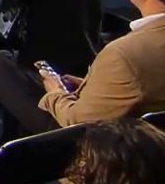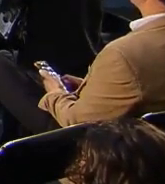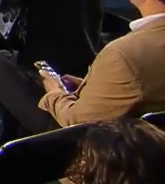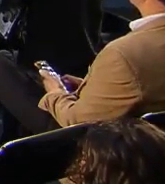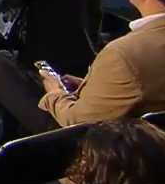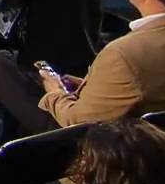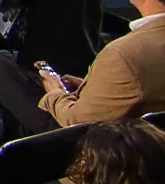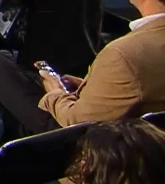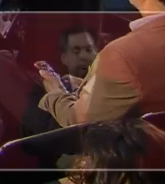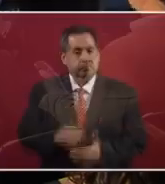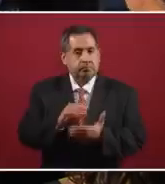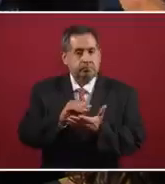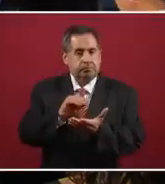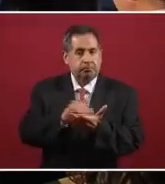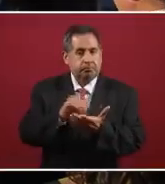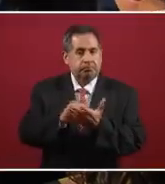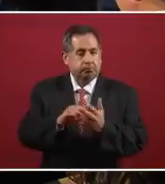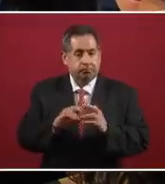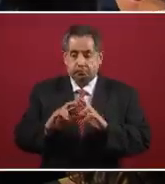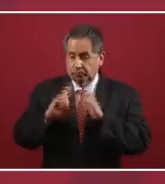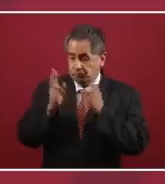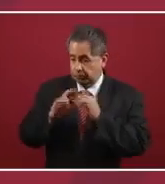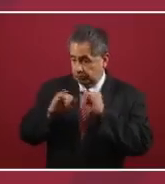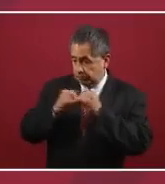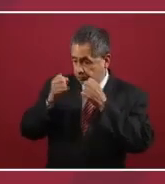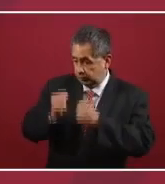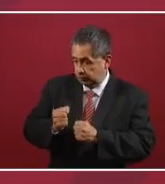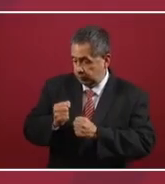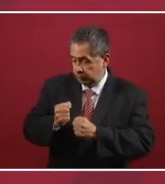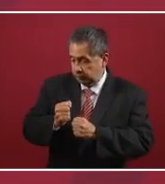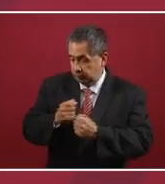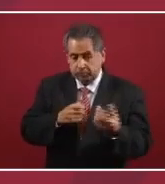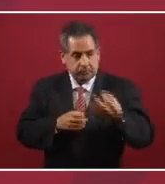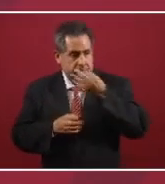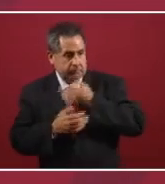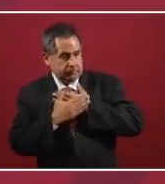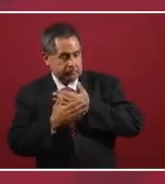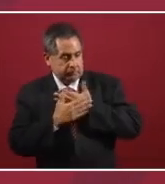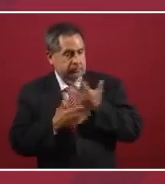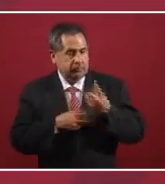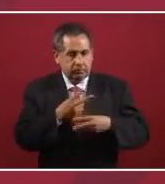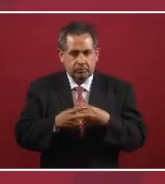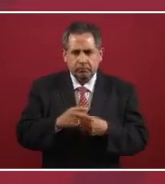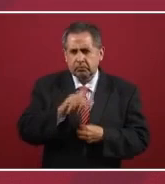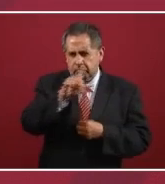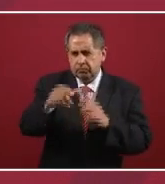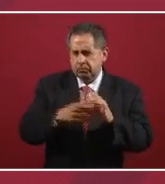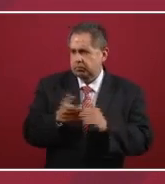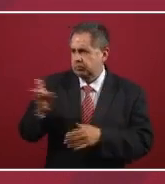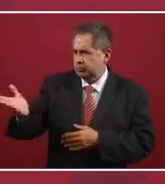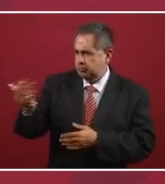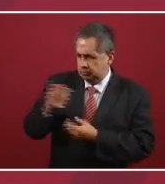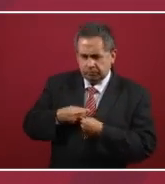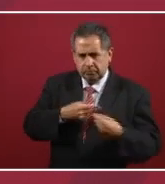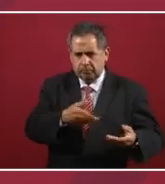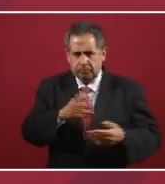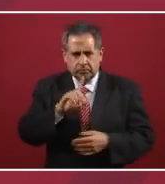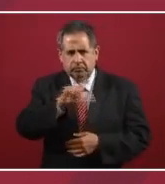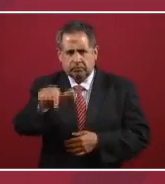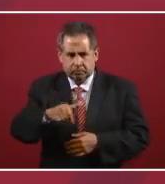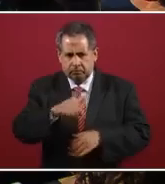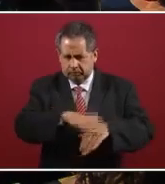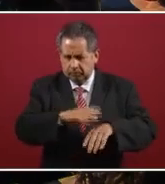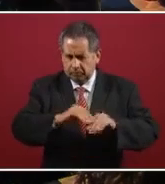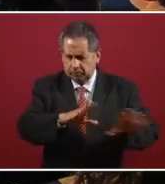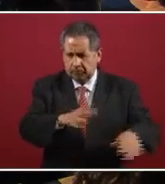la reunión de seguridad cuando me informaron que se estaba actuando. Ahora voy a pedir información más sobre